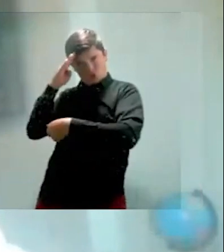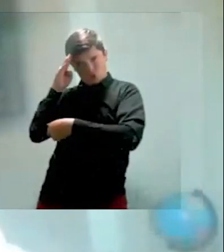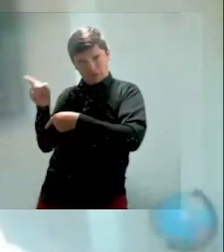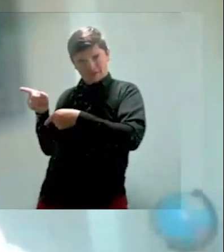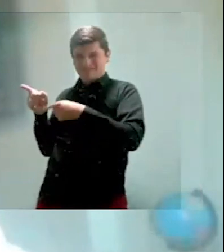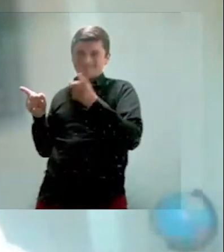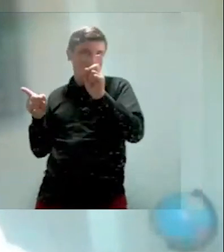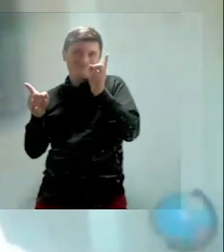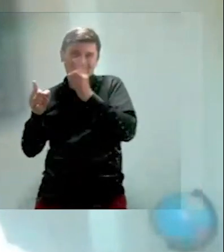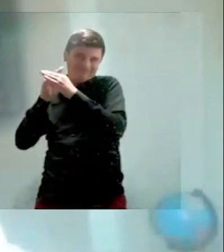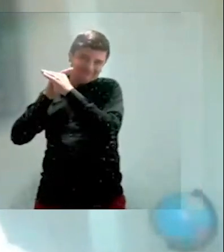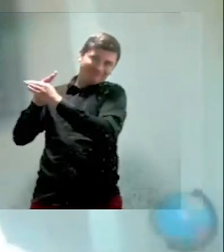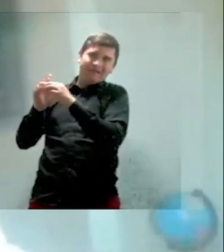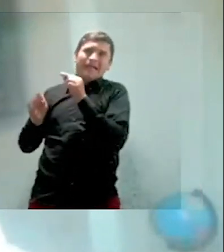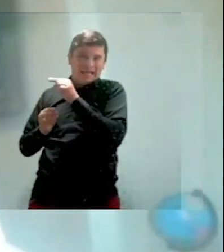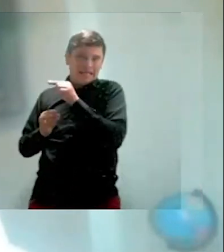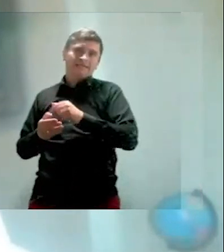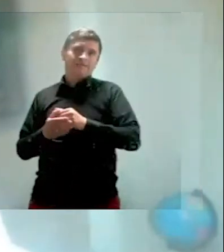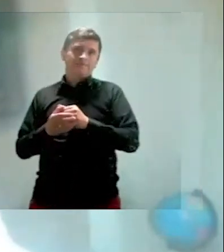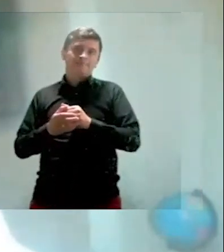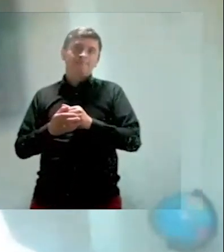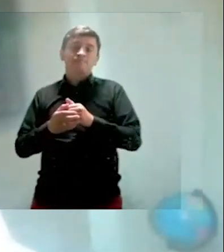está funcionando bien, salvo